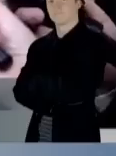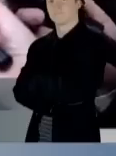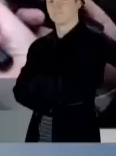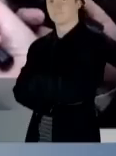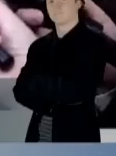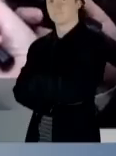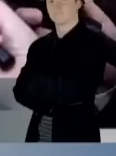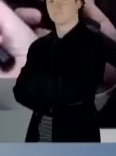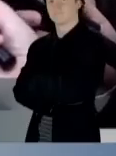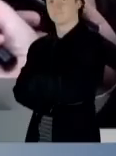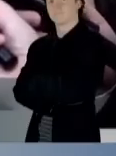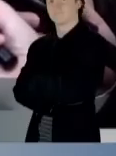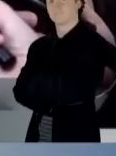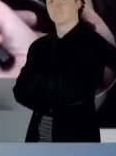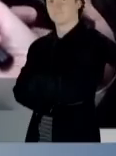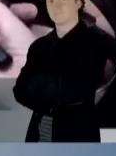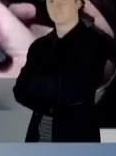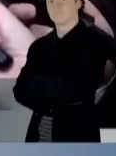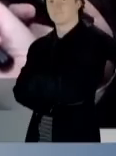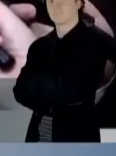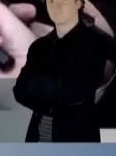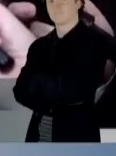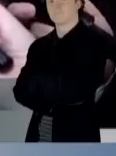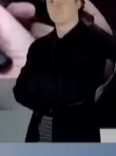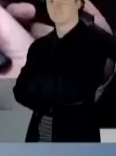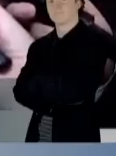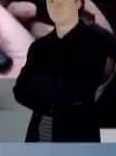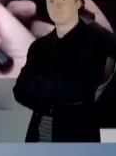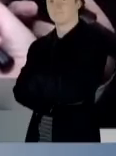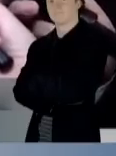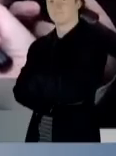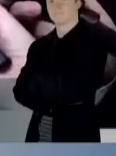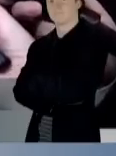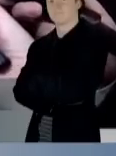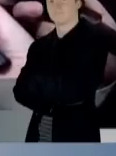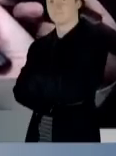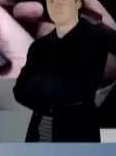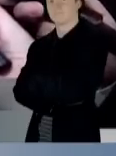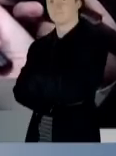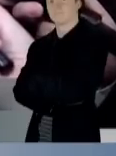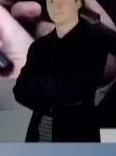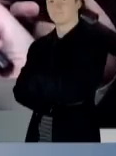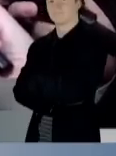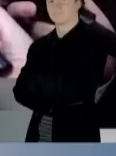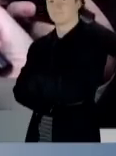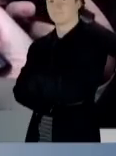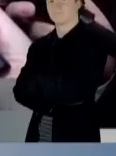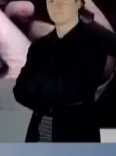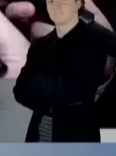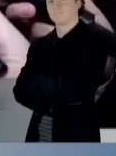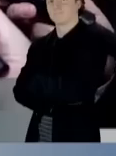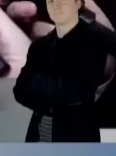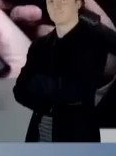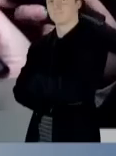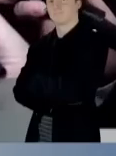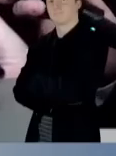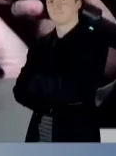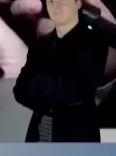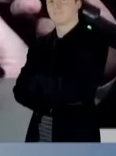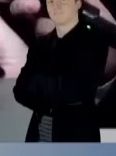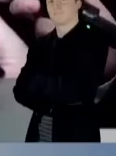condecorativa del senado Alan García Por qué digo esto y hago en sí mismo porque resulta que